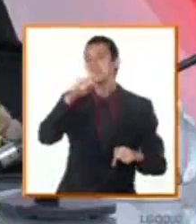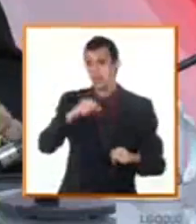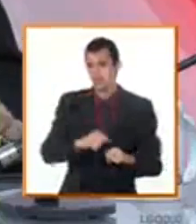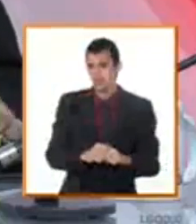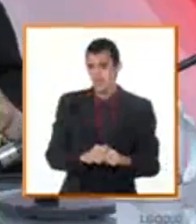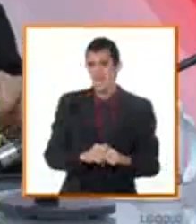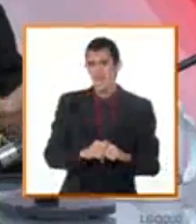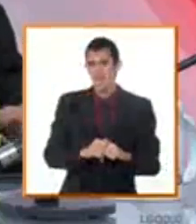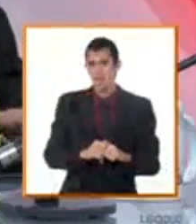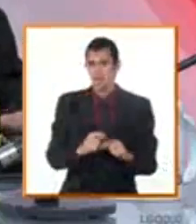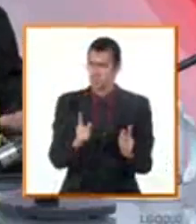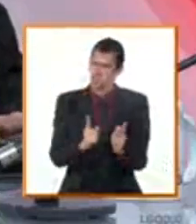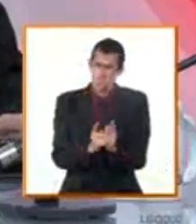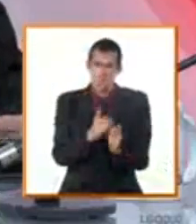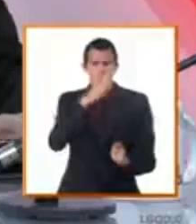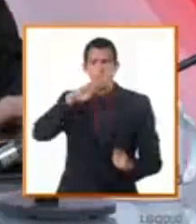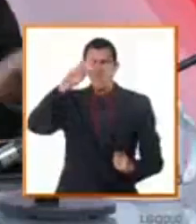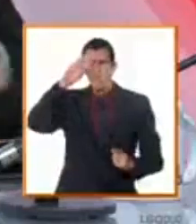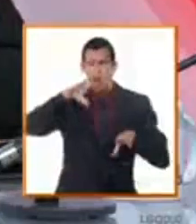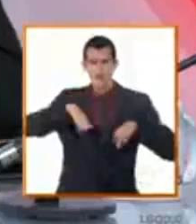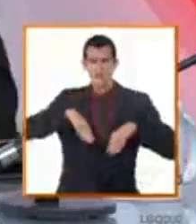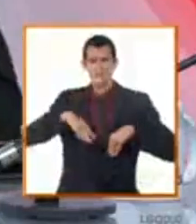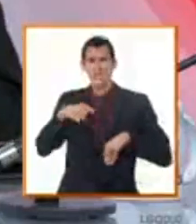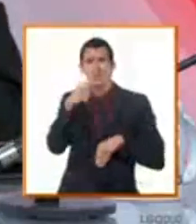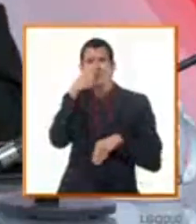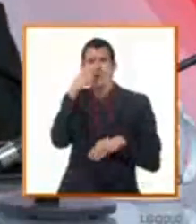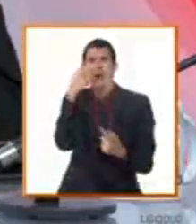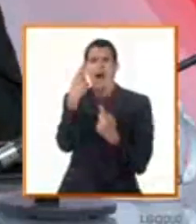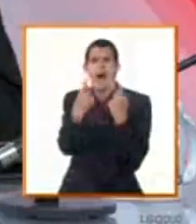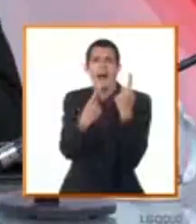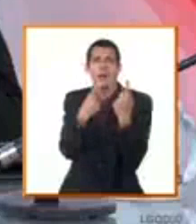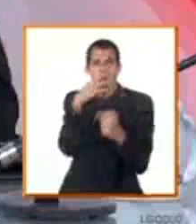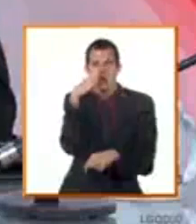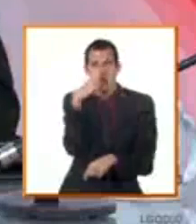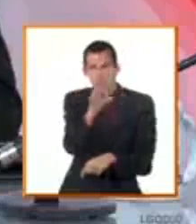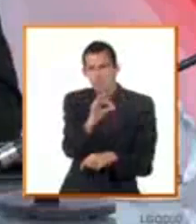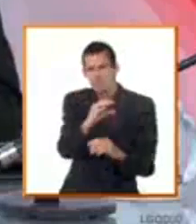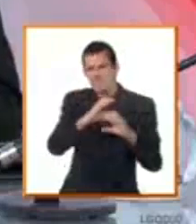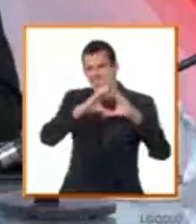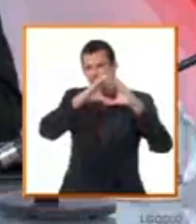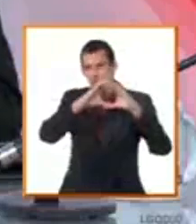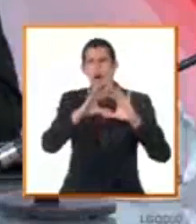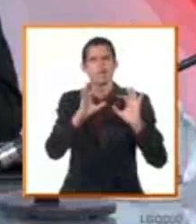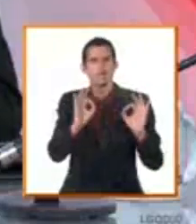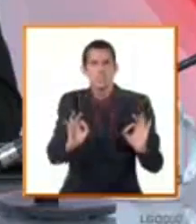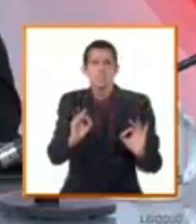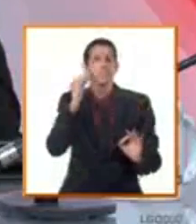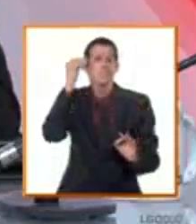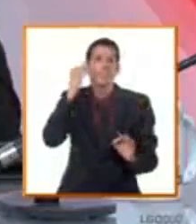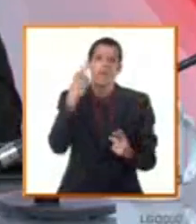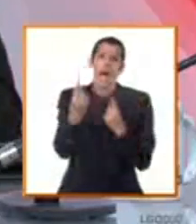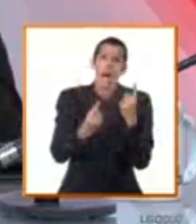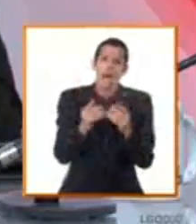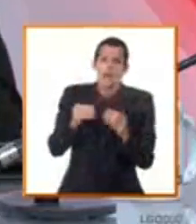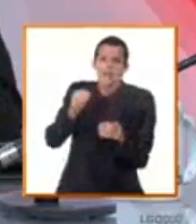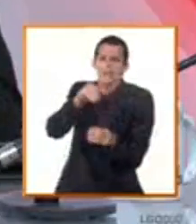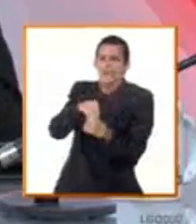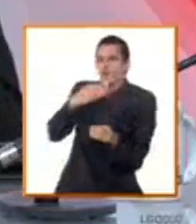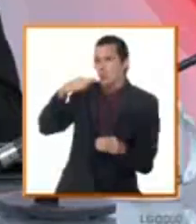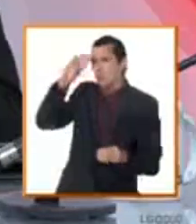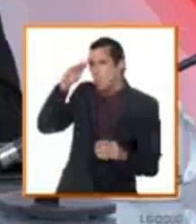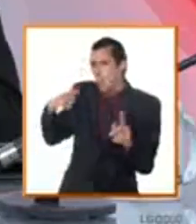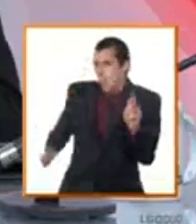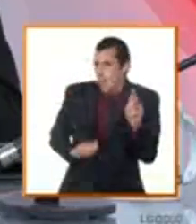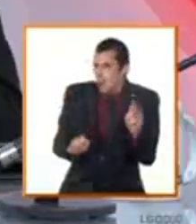drogas y enfrentará decididamente su tráfico, su intento de introducirlo en nuestro país, y también